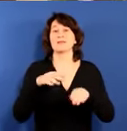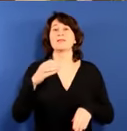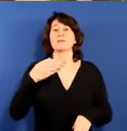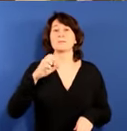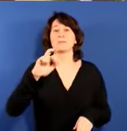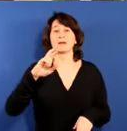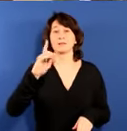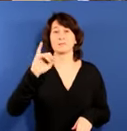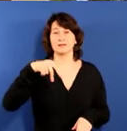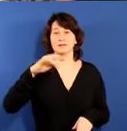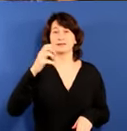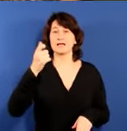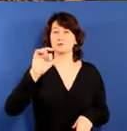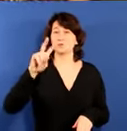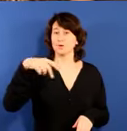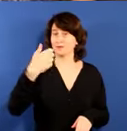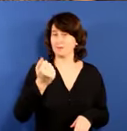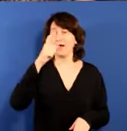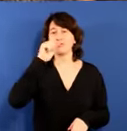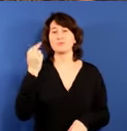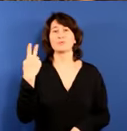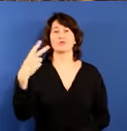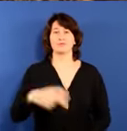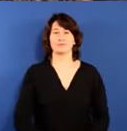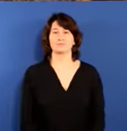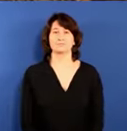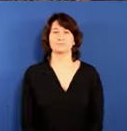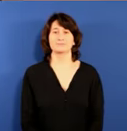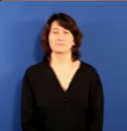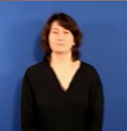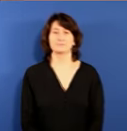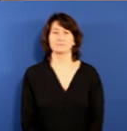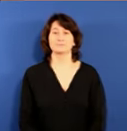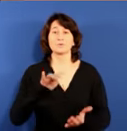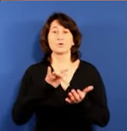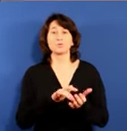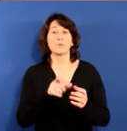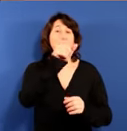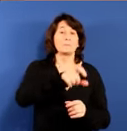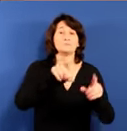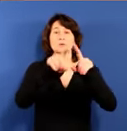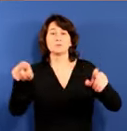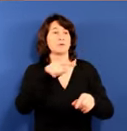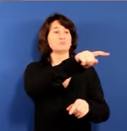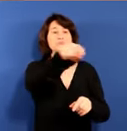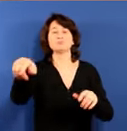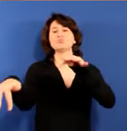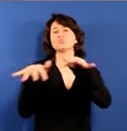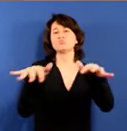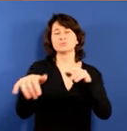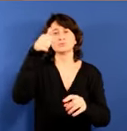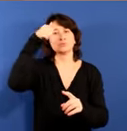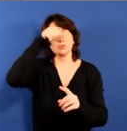Luis Bilbao, ha entregado los premios Berdintasuna Sariak 2012, reconocimiento honorífico con el que la institución